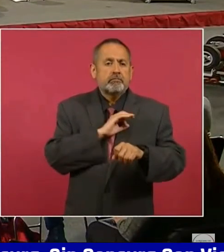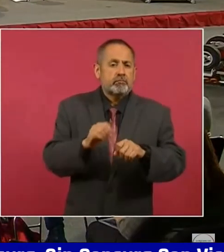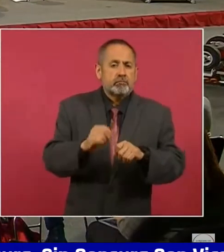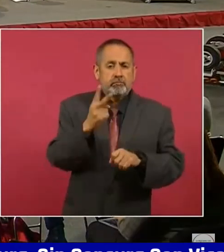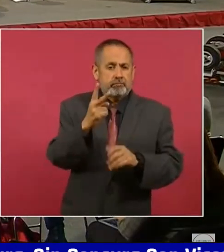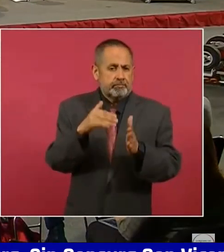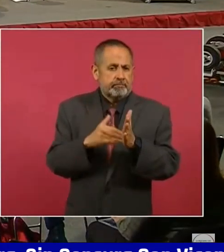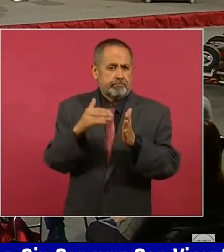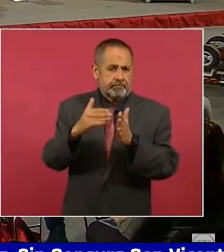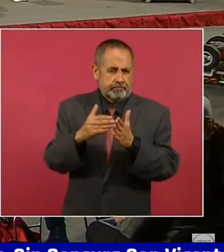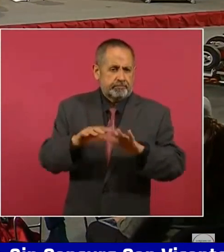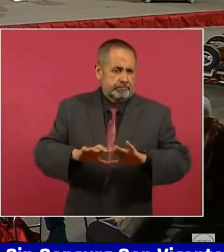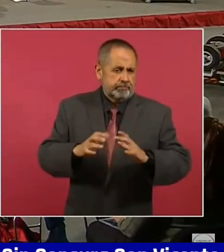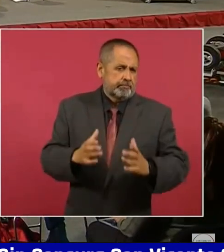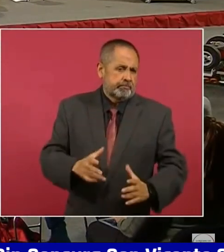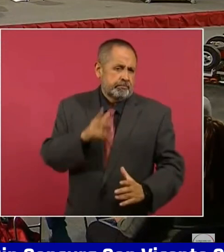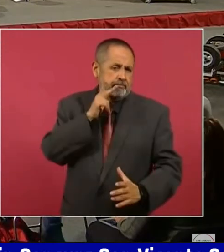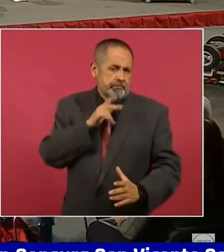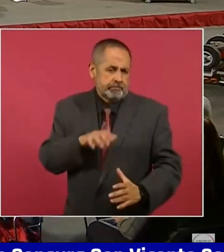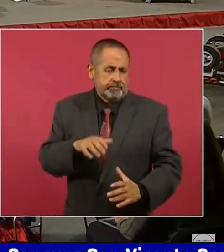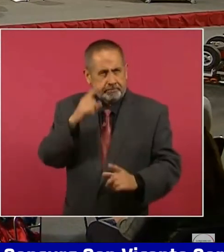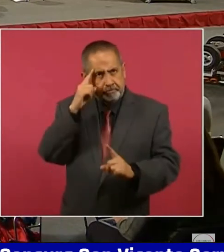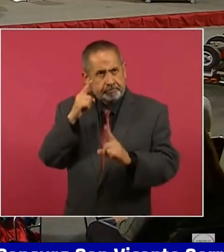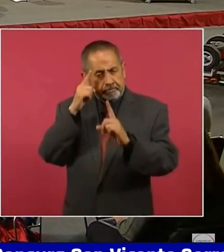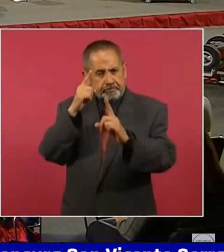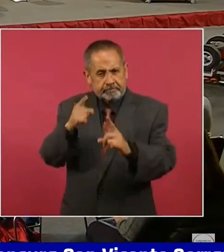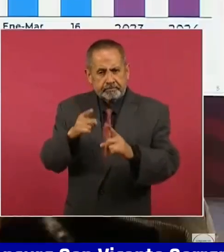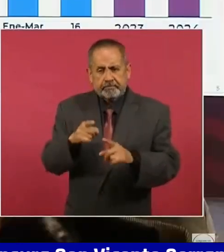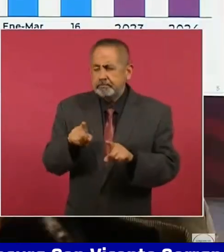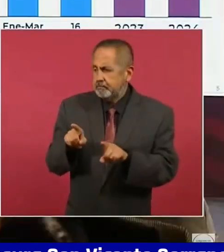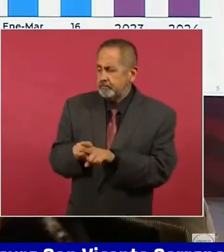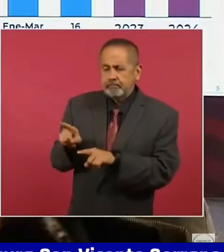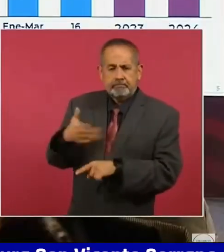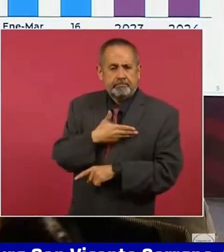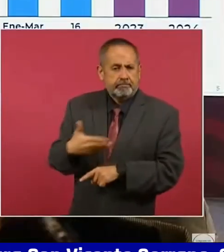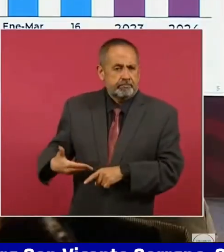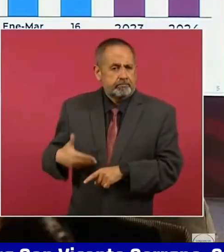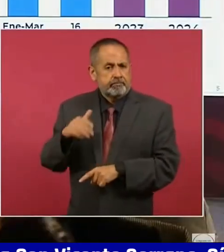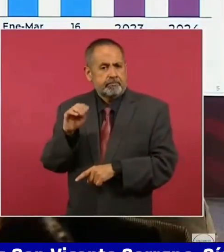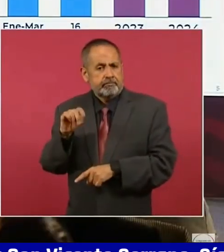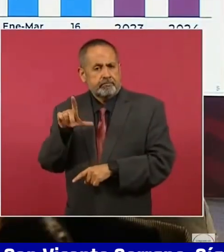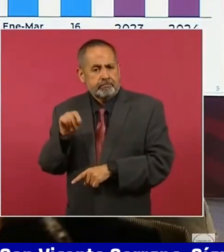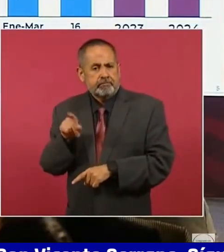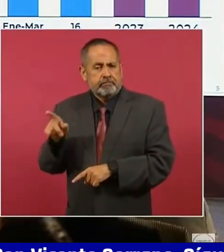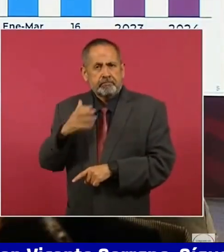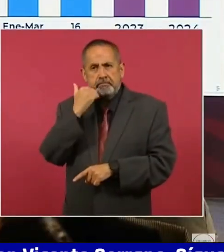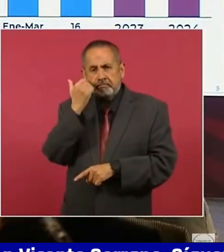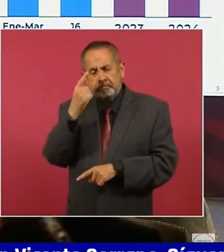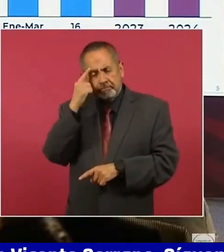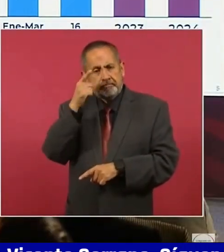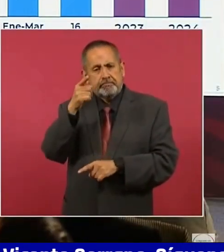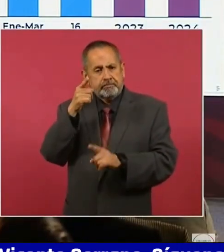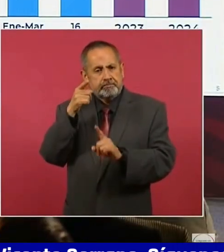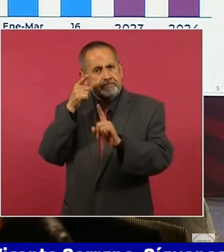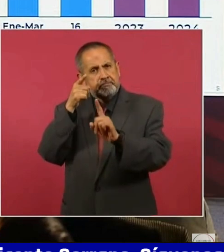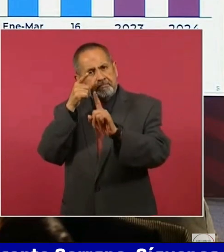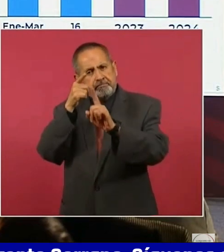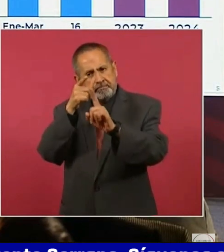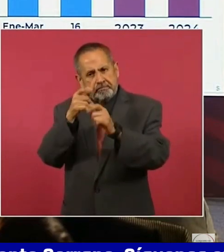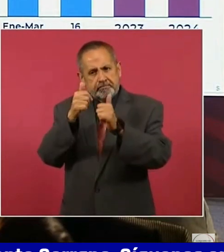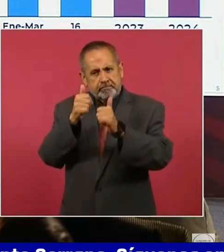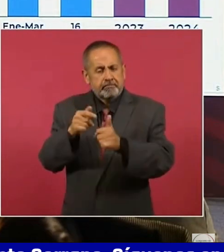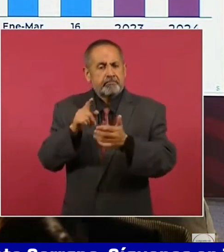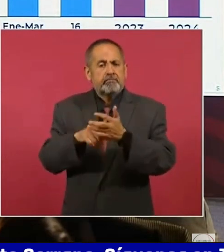barriles, que sería la meta que el presidente de la República nos ha indicado en la que debemos de